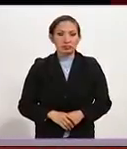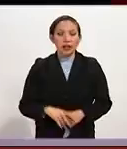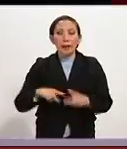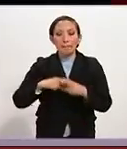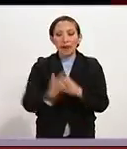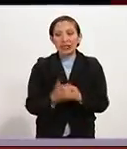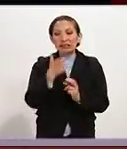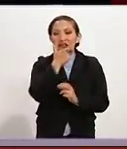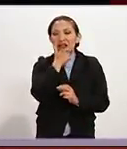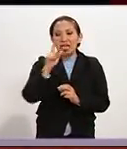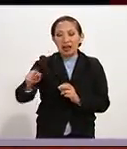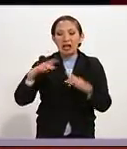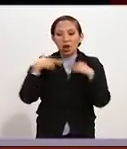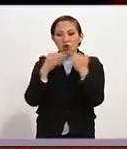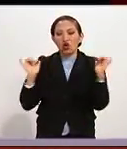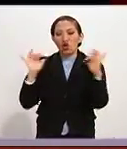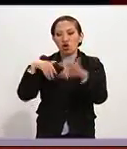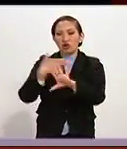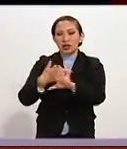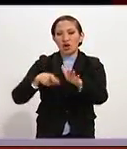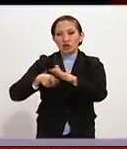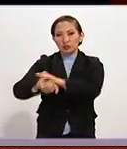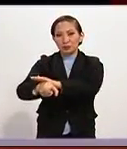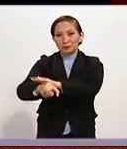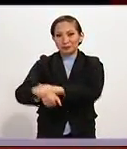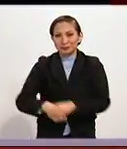Inicia en la Gran Bretaña la cumbre anticorrupción.